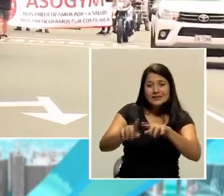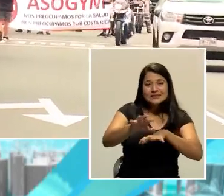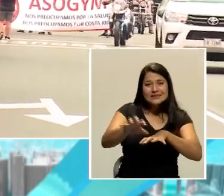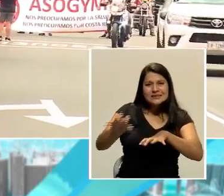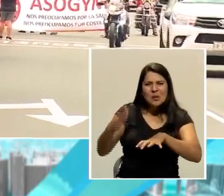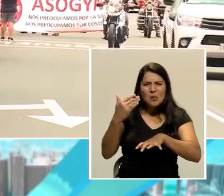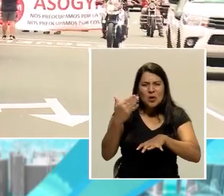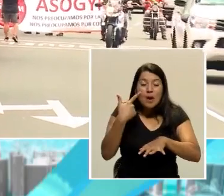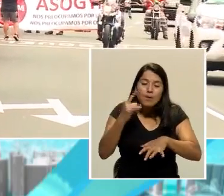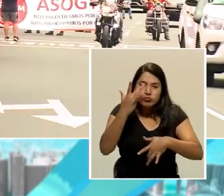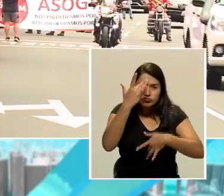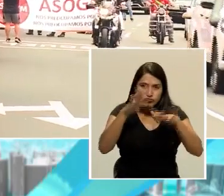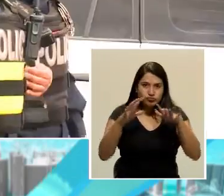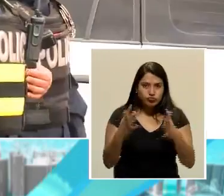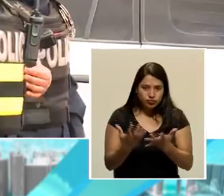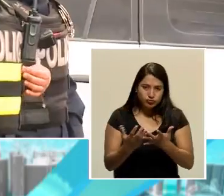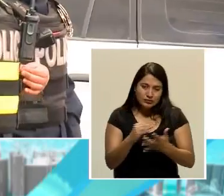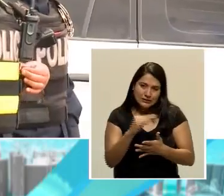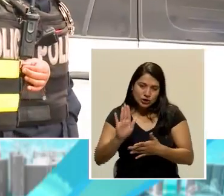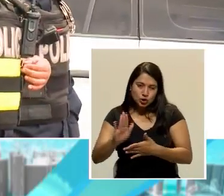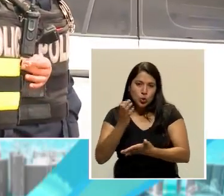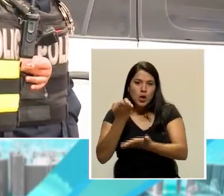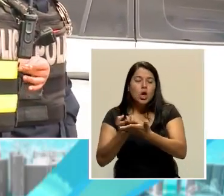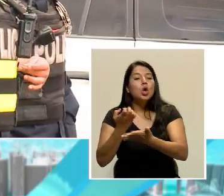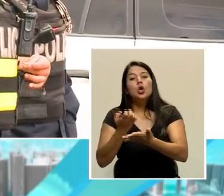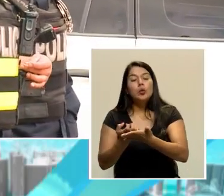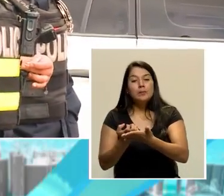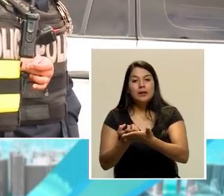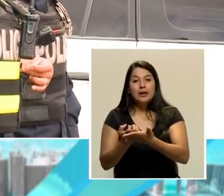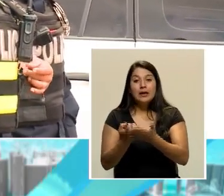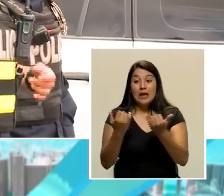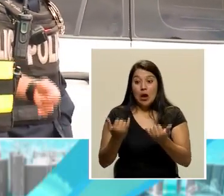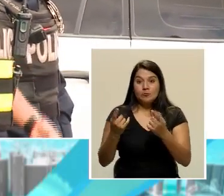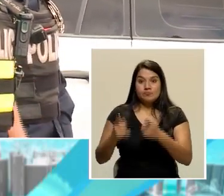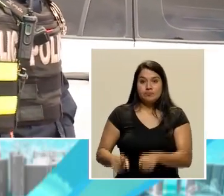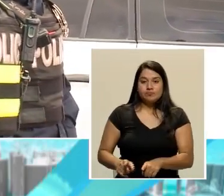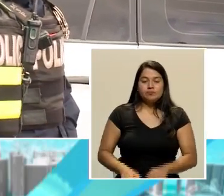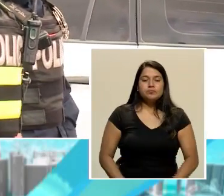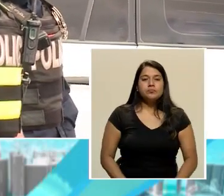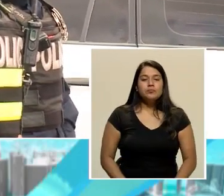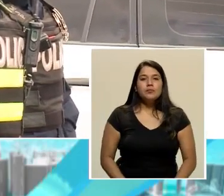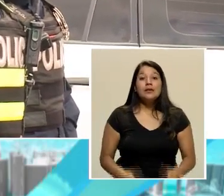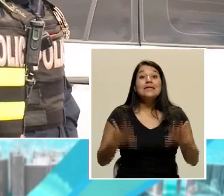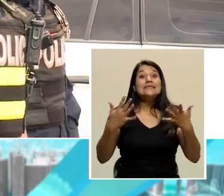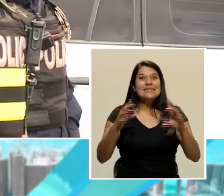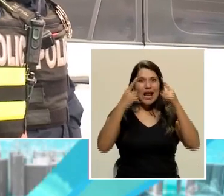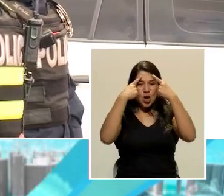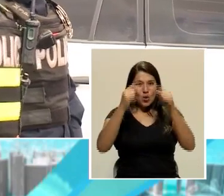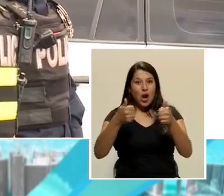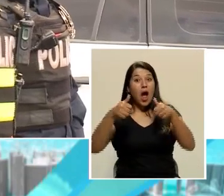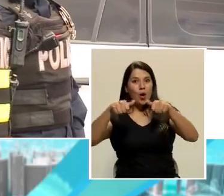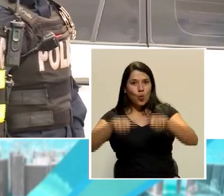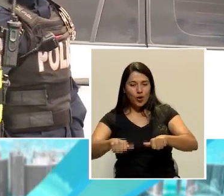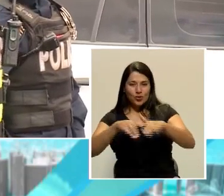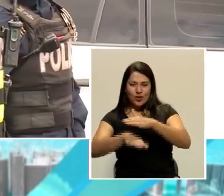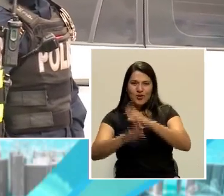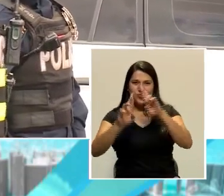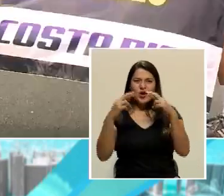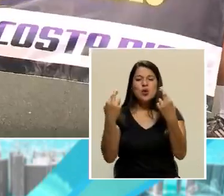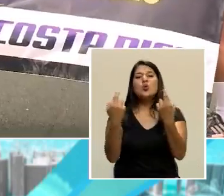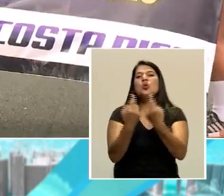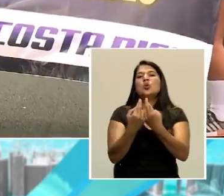Solís, entre otros. La iniciativa de esta reunión es valorar el impacto que se ha generado en los diferentes cantones del país